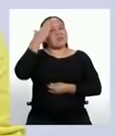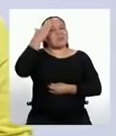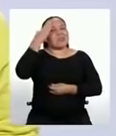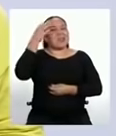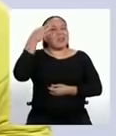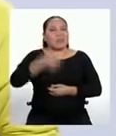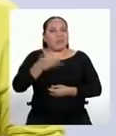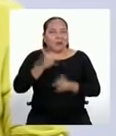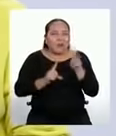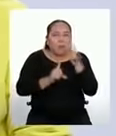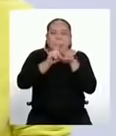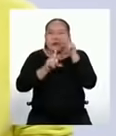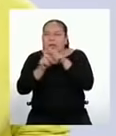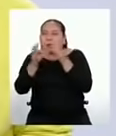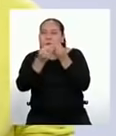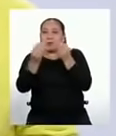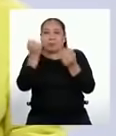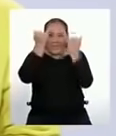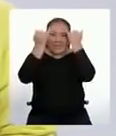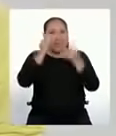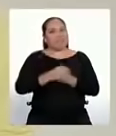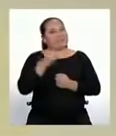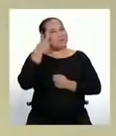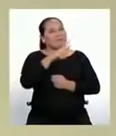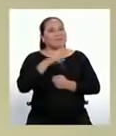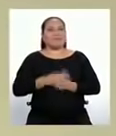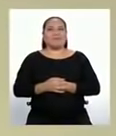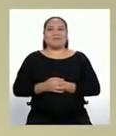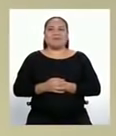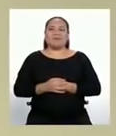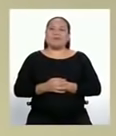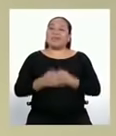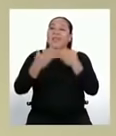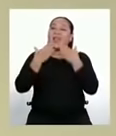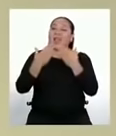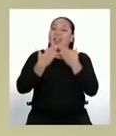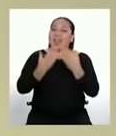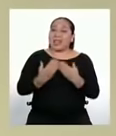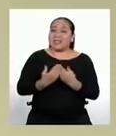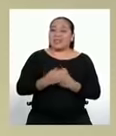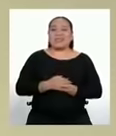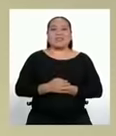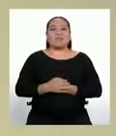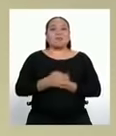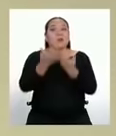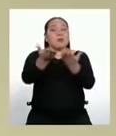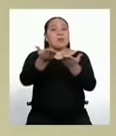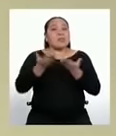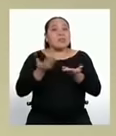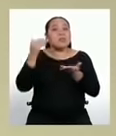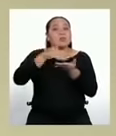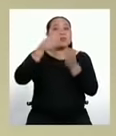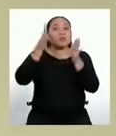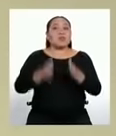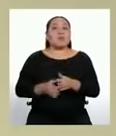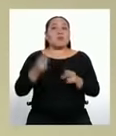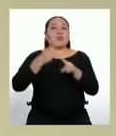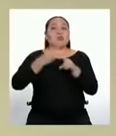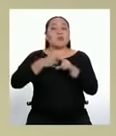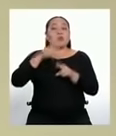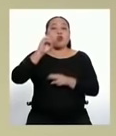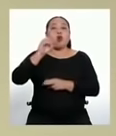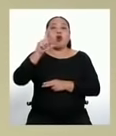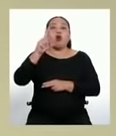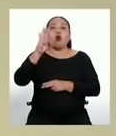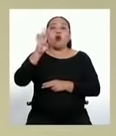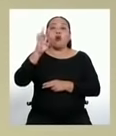de que surgirán muchas mientras veas el video. Vamos a verlo. Muchas gracias, Patti. Bienvenidos estudiantes, soy Olver. Hoy